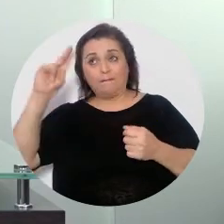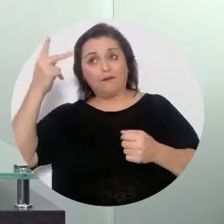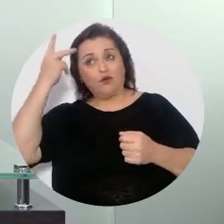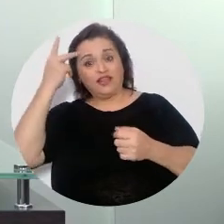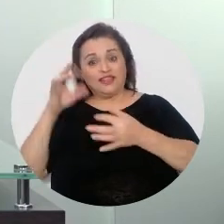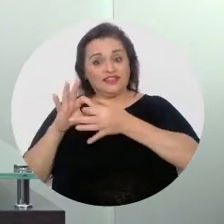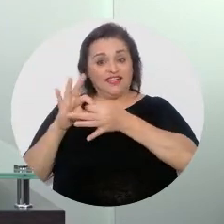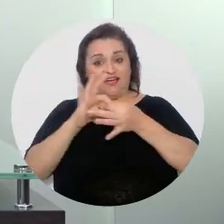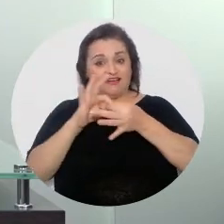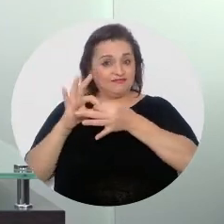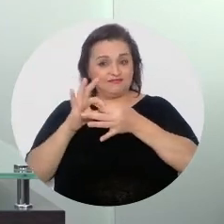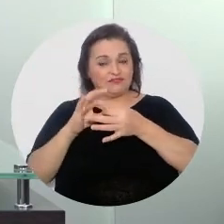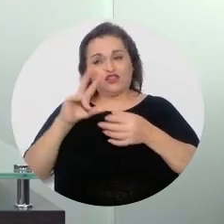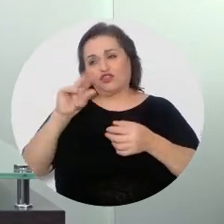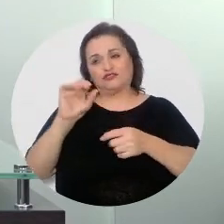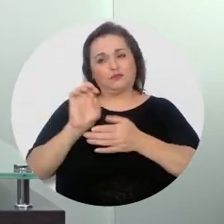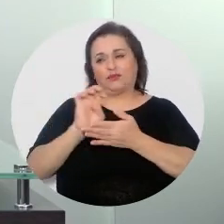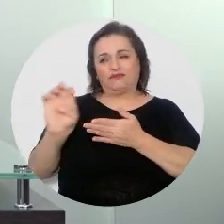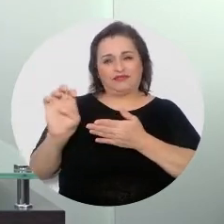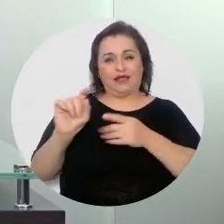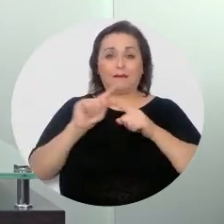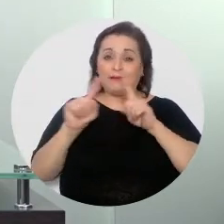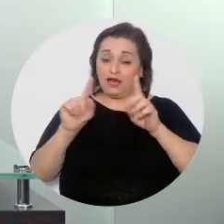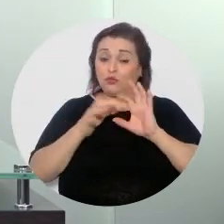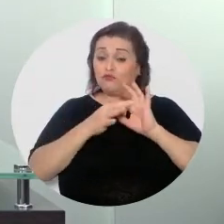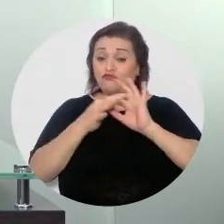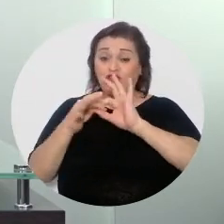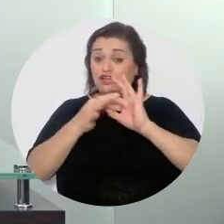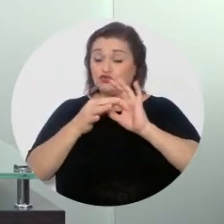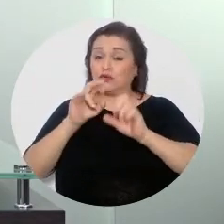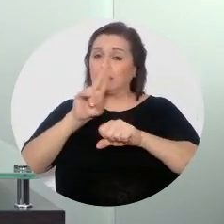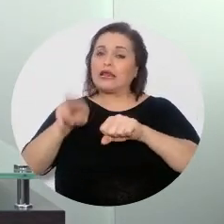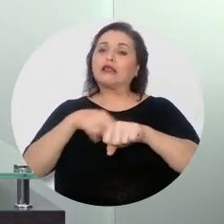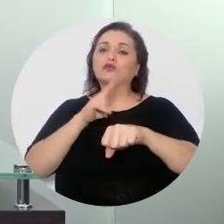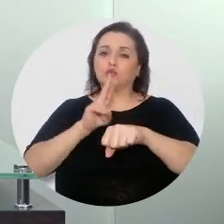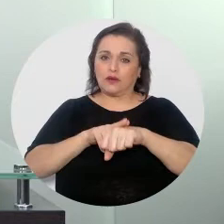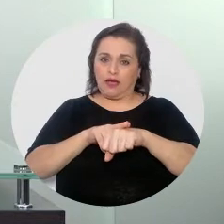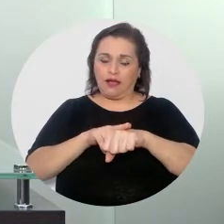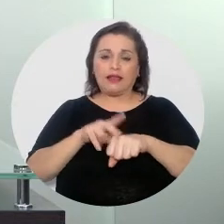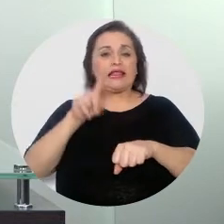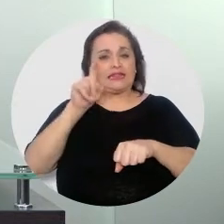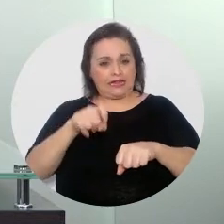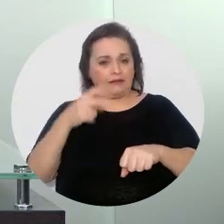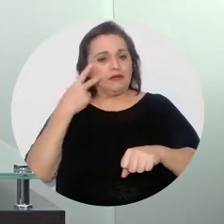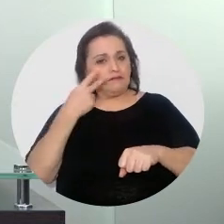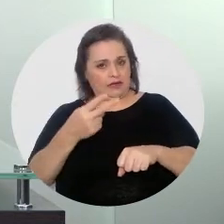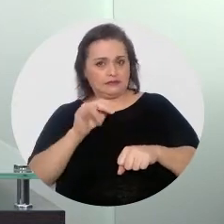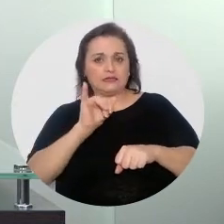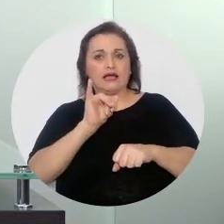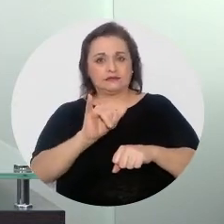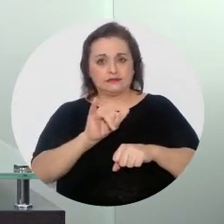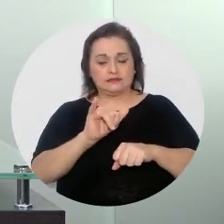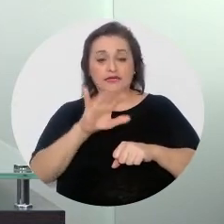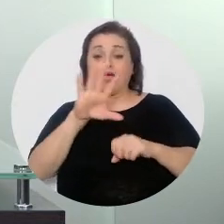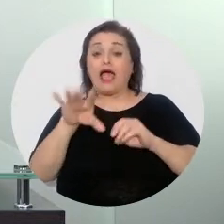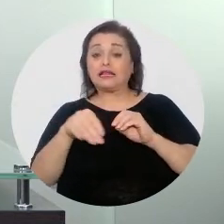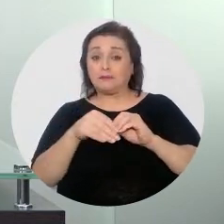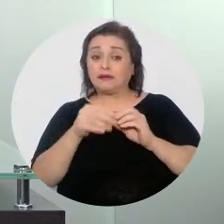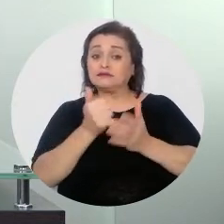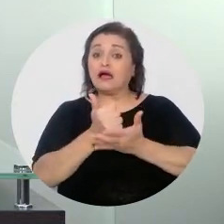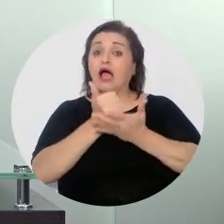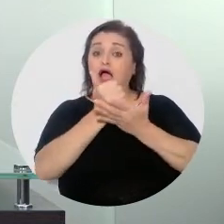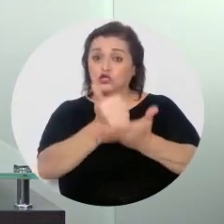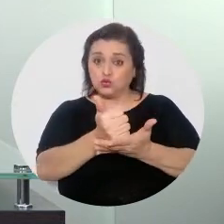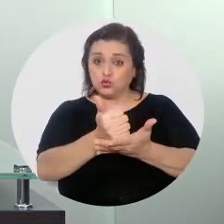política es inevitable, pero además es una relación natural, es una relación que debe verse como tal y que